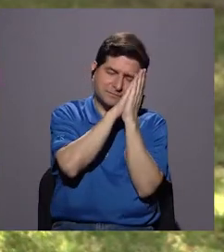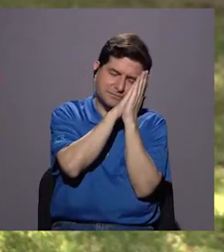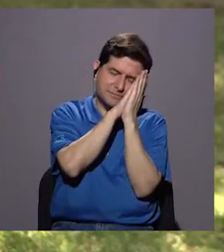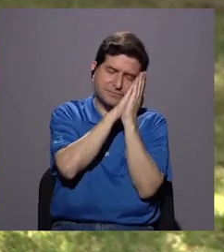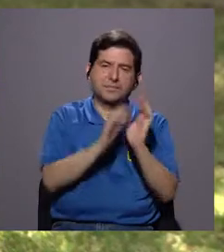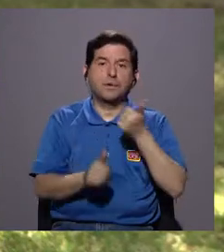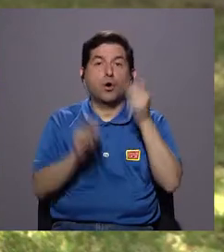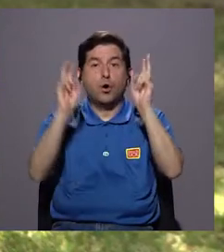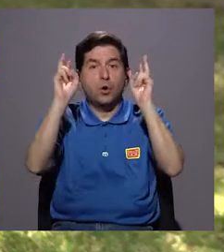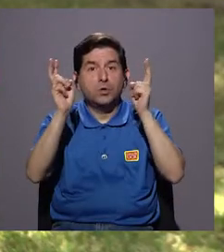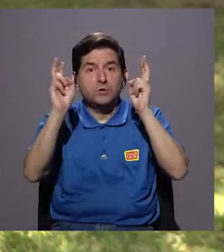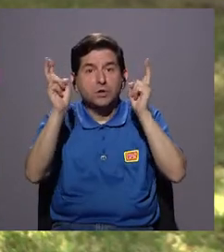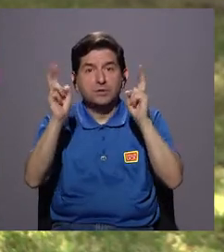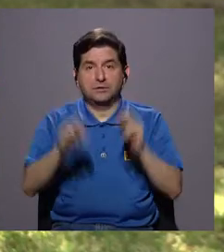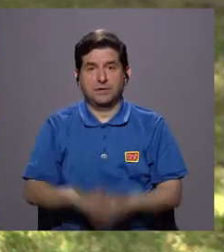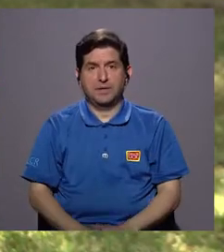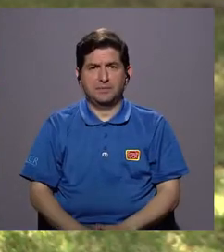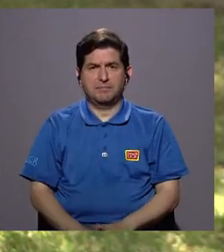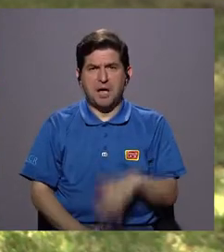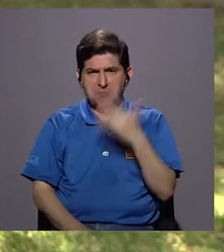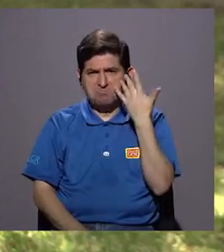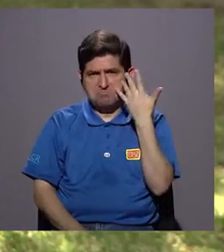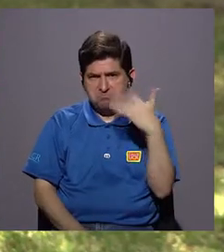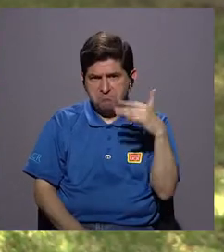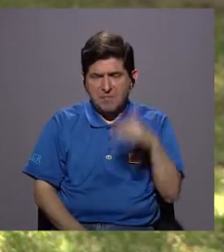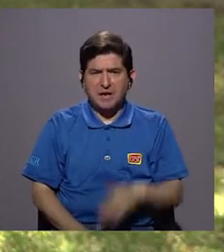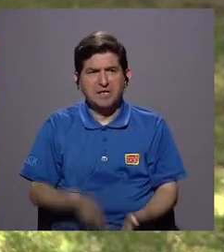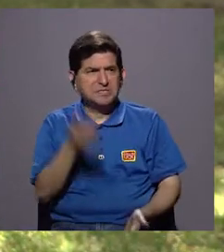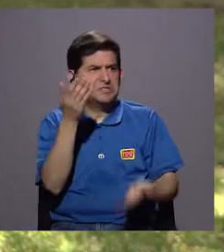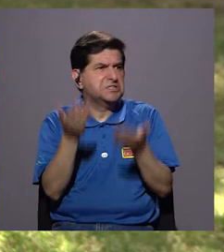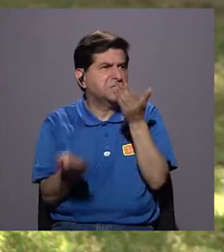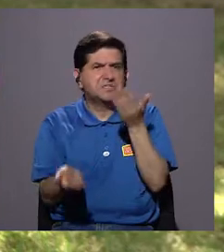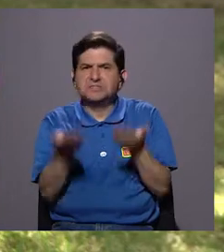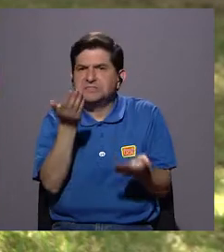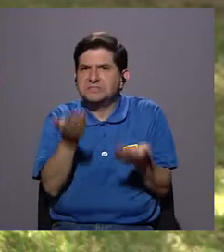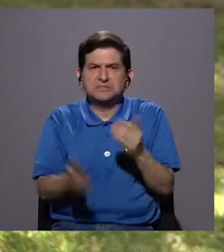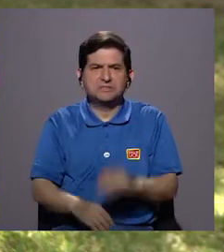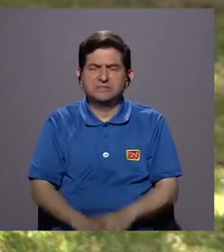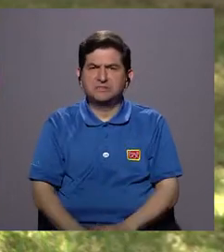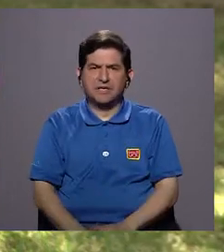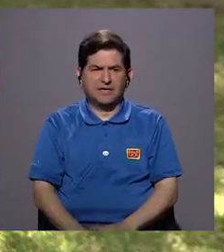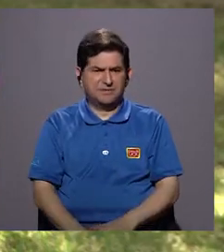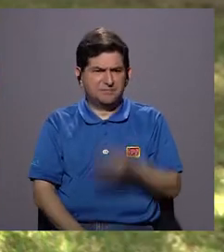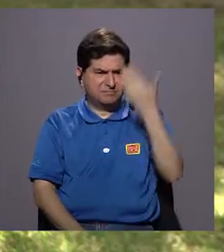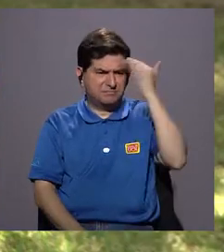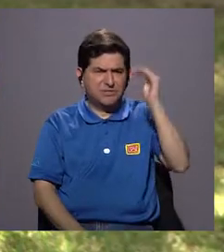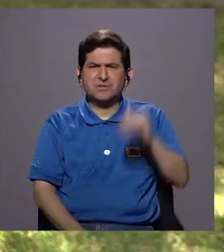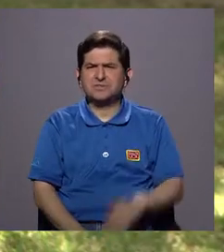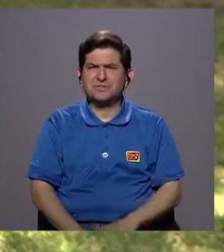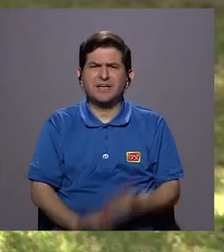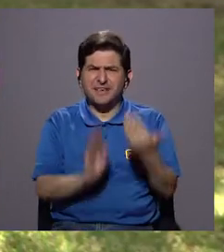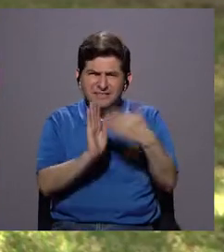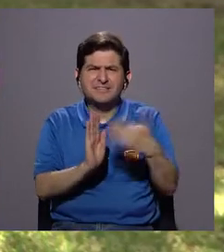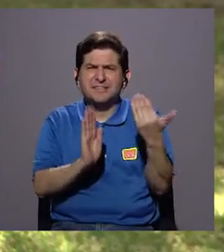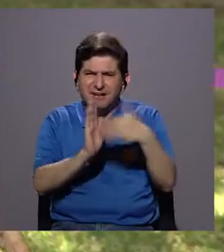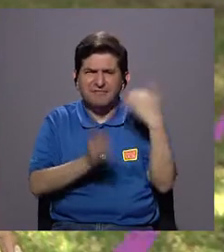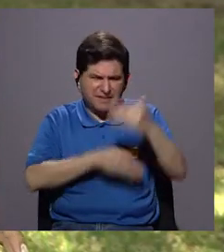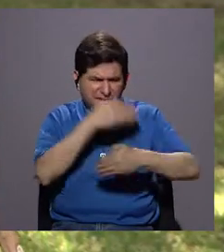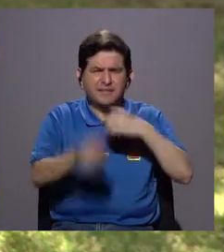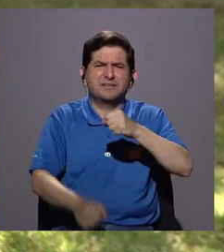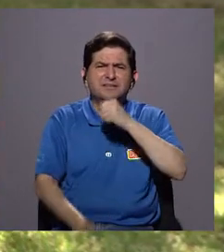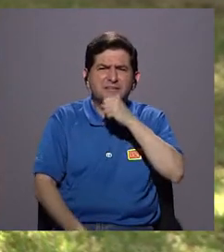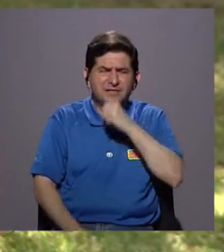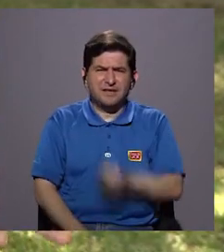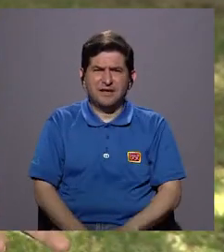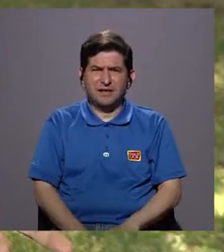como otro tema que tiende a parecer que se va como, no sé, desgastando en el proceso de envejecimiento,